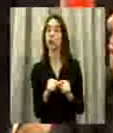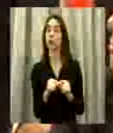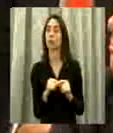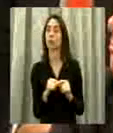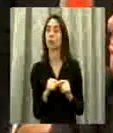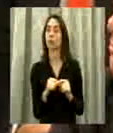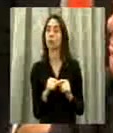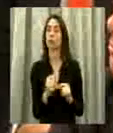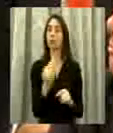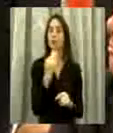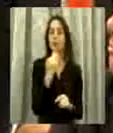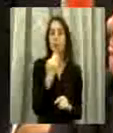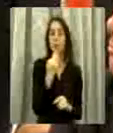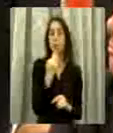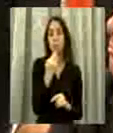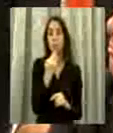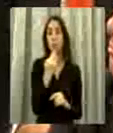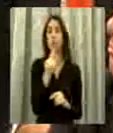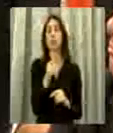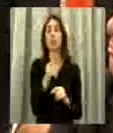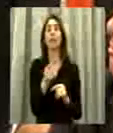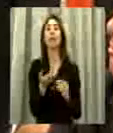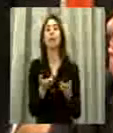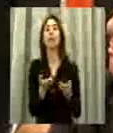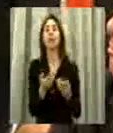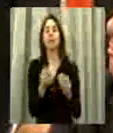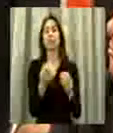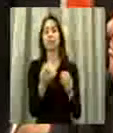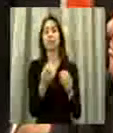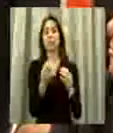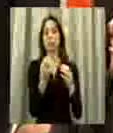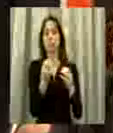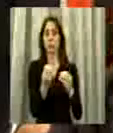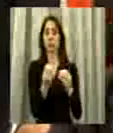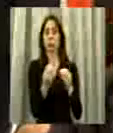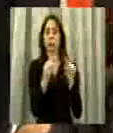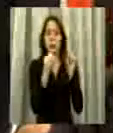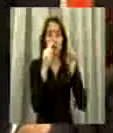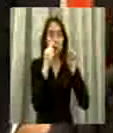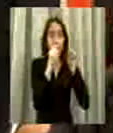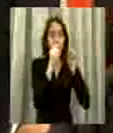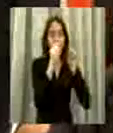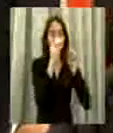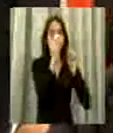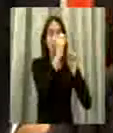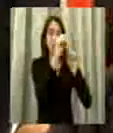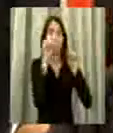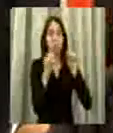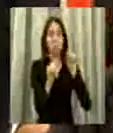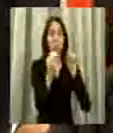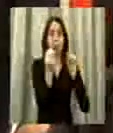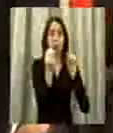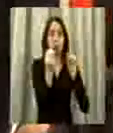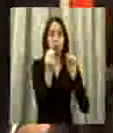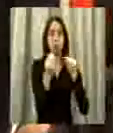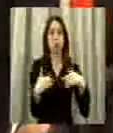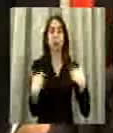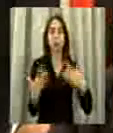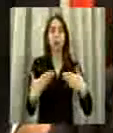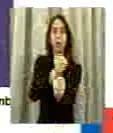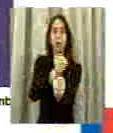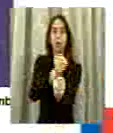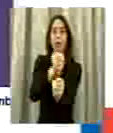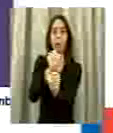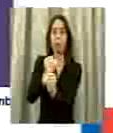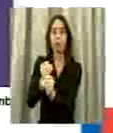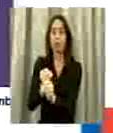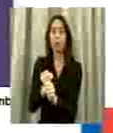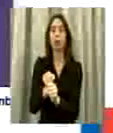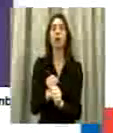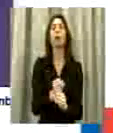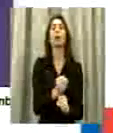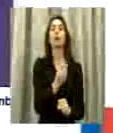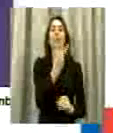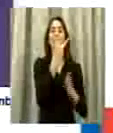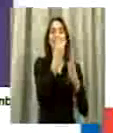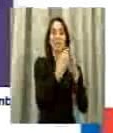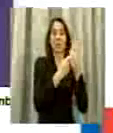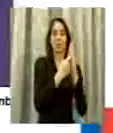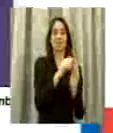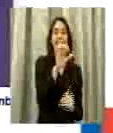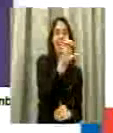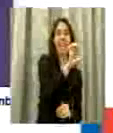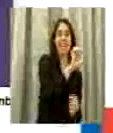también apuntalado por muy sólidas cifras de creación de empleo. Desde el trimestre enero-marzo